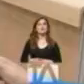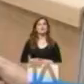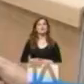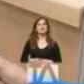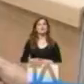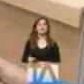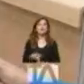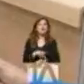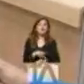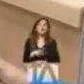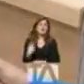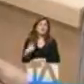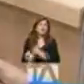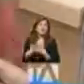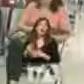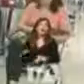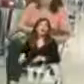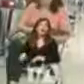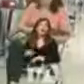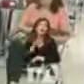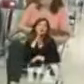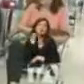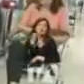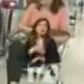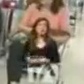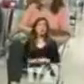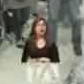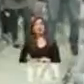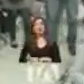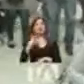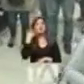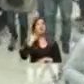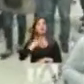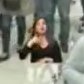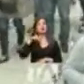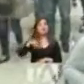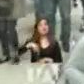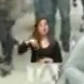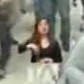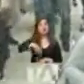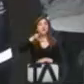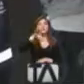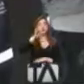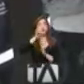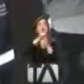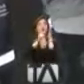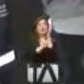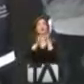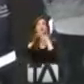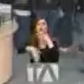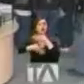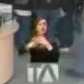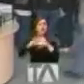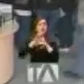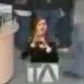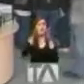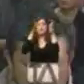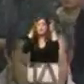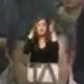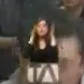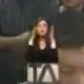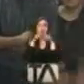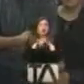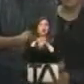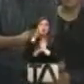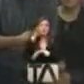siempre la costumbre de dejar todas las cosas al último. El día de hoy, 38 agencias del registro civil a nivel nacional atendieron